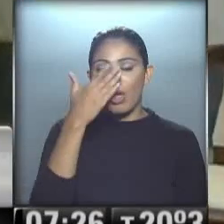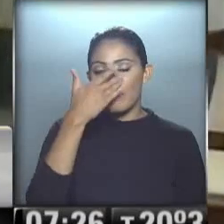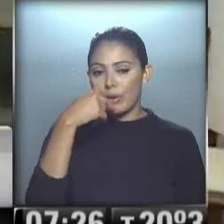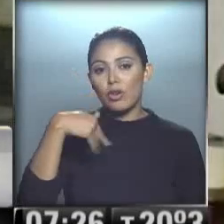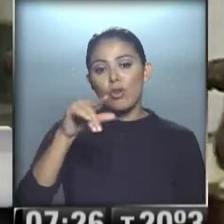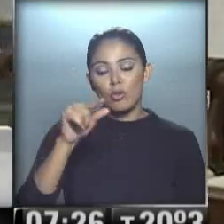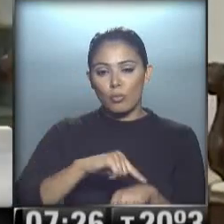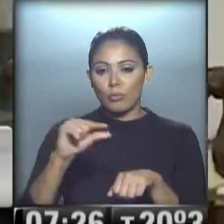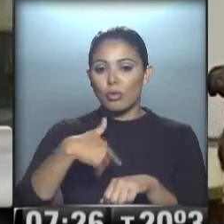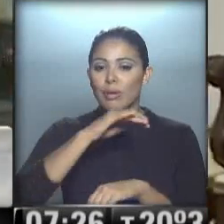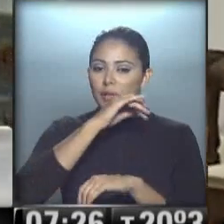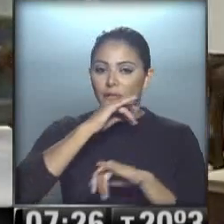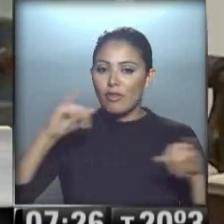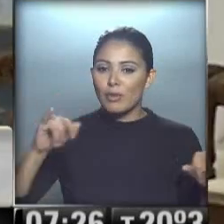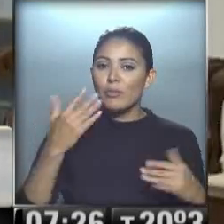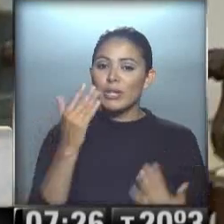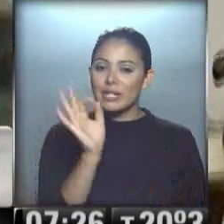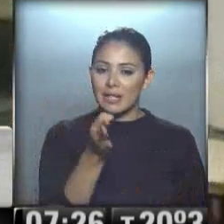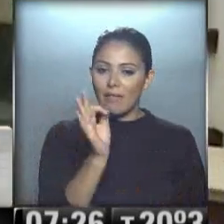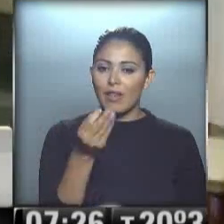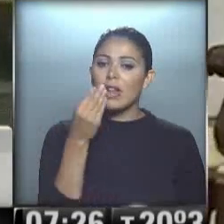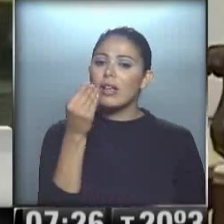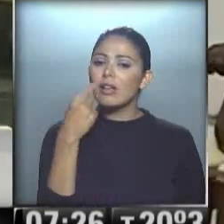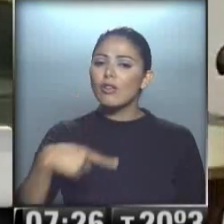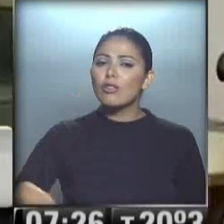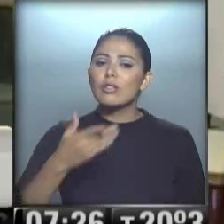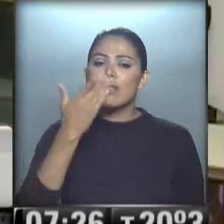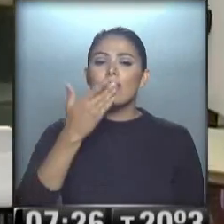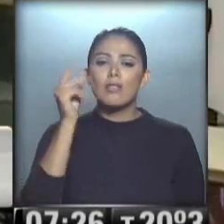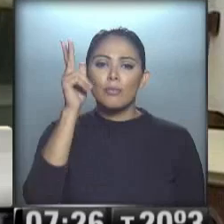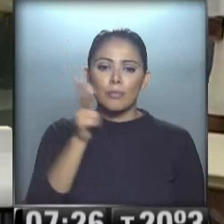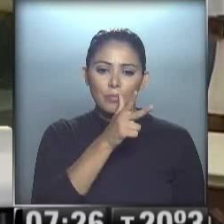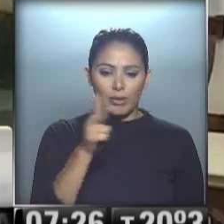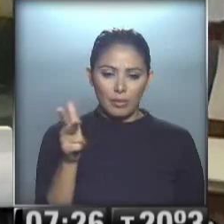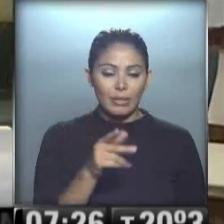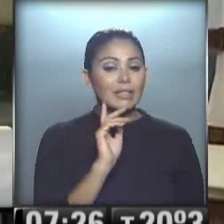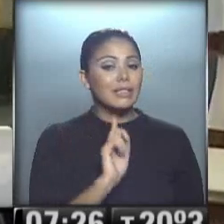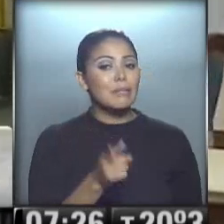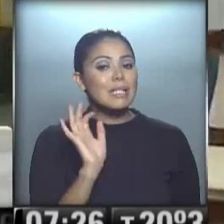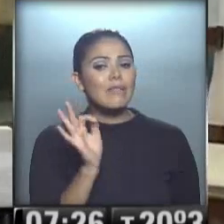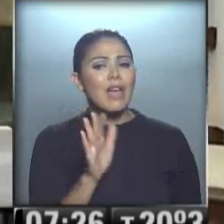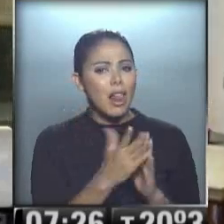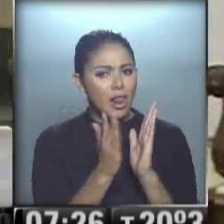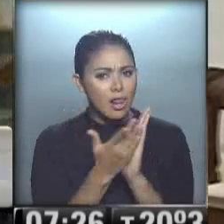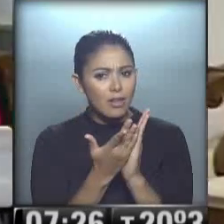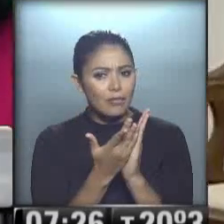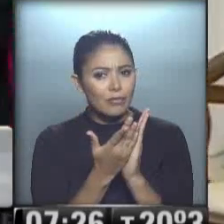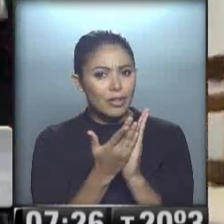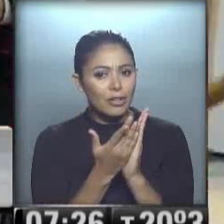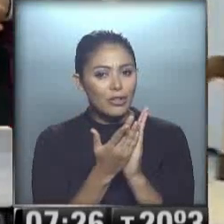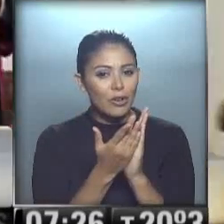repercusiones y sabremos Cuál ha sido el mensaje que dejó Francisco y sabremos Cuál fue el libro que le